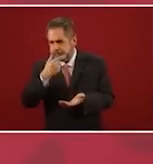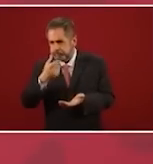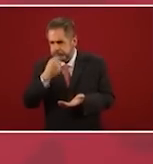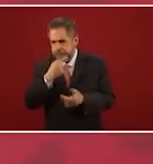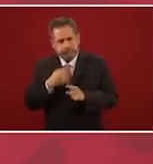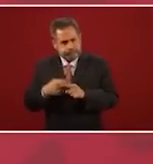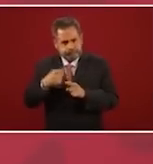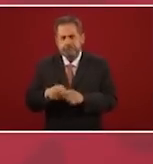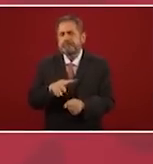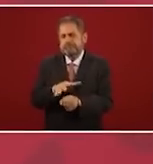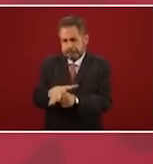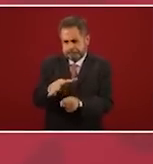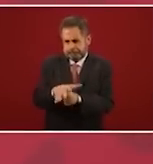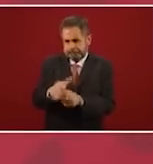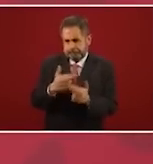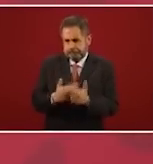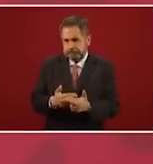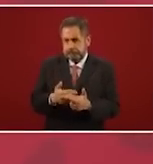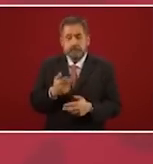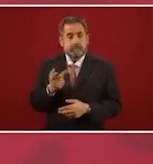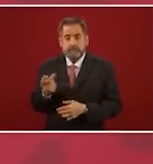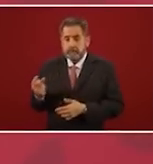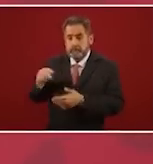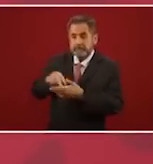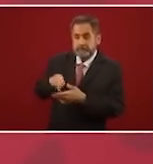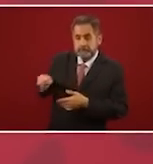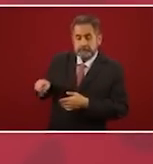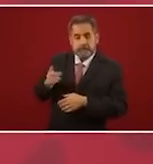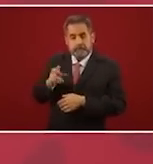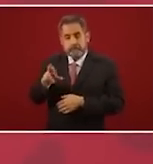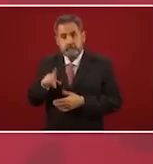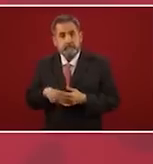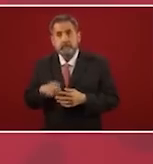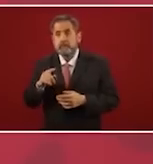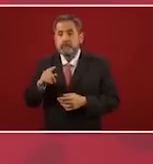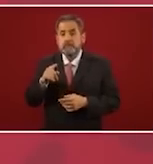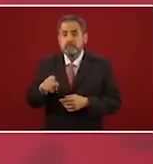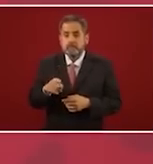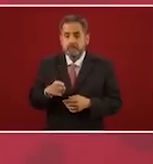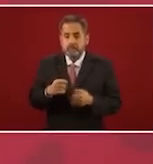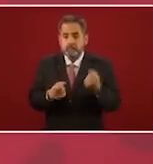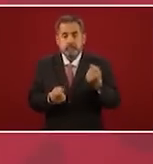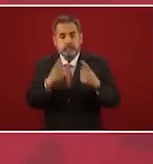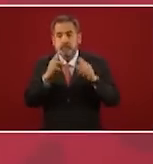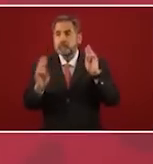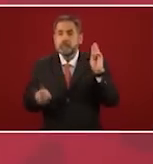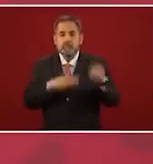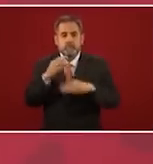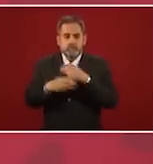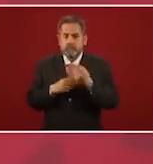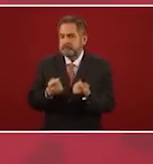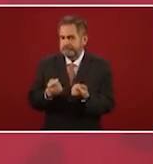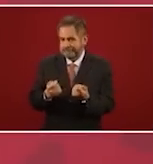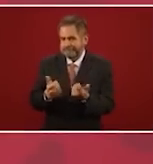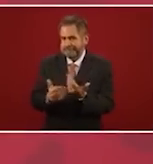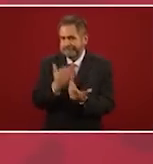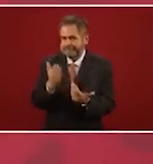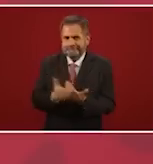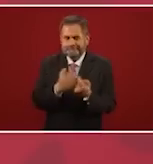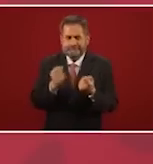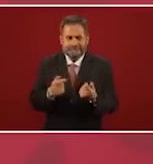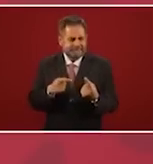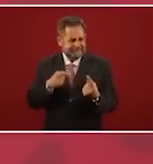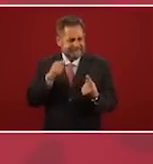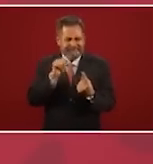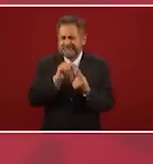Sin embargo, por lo que planteó aquí el doctor, de que hay la escasez a nivel mundial de uno de